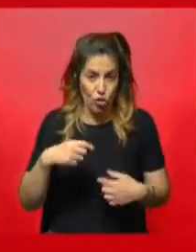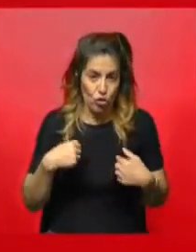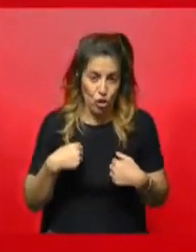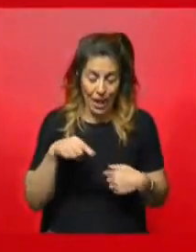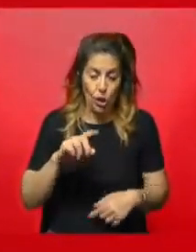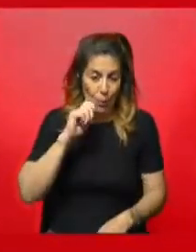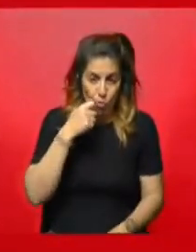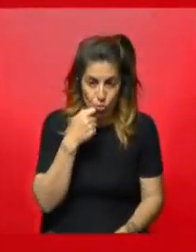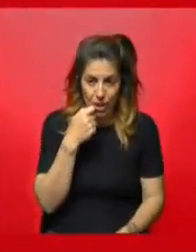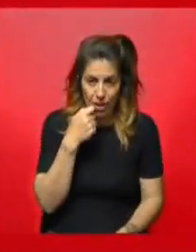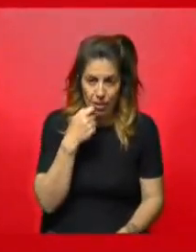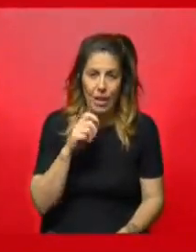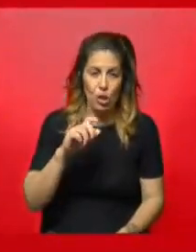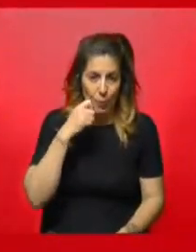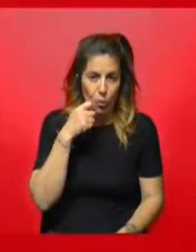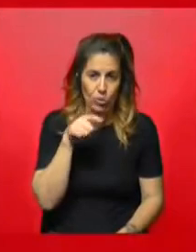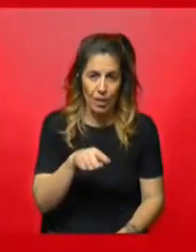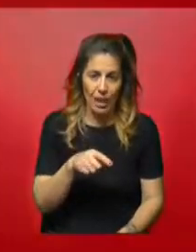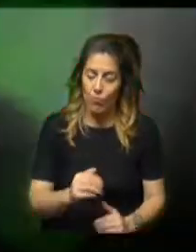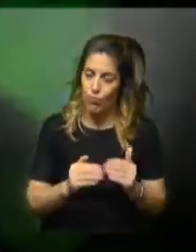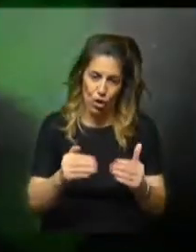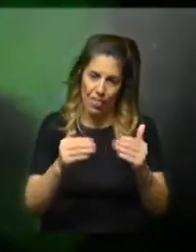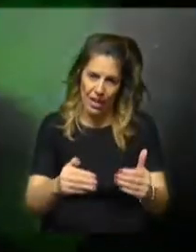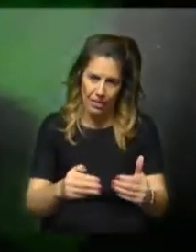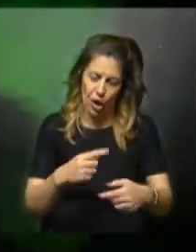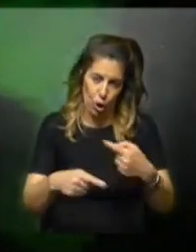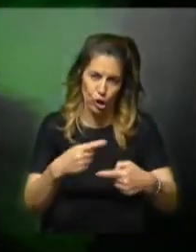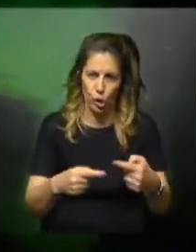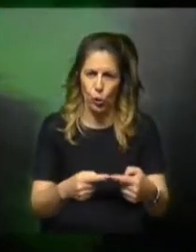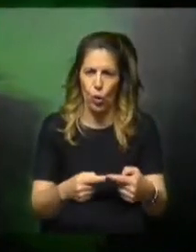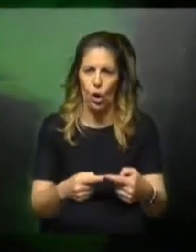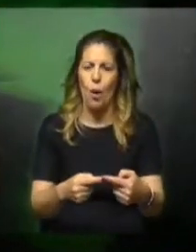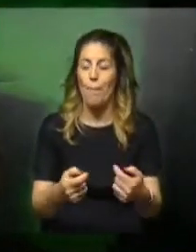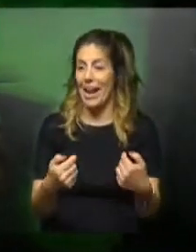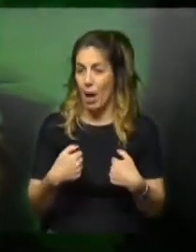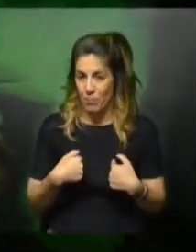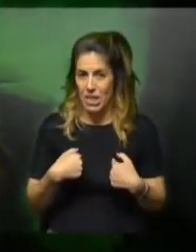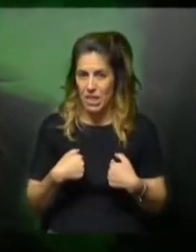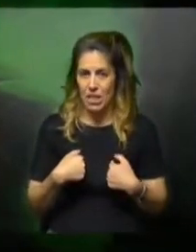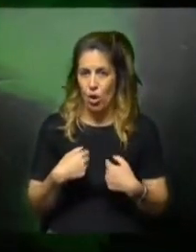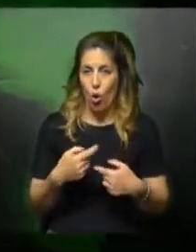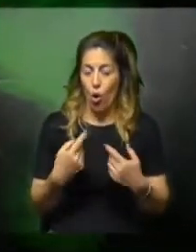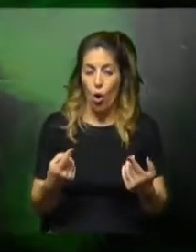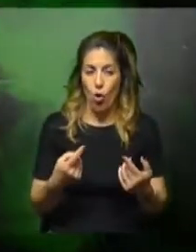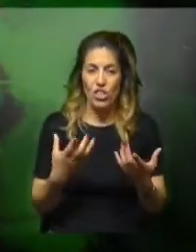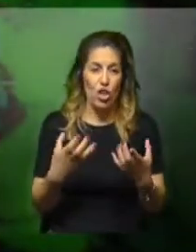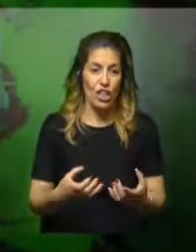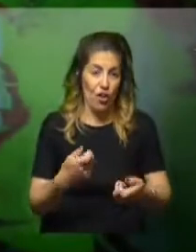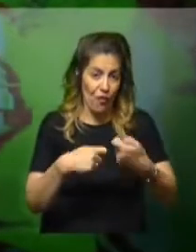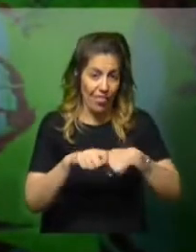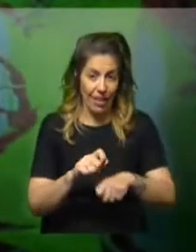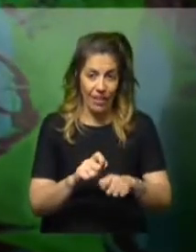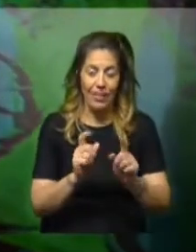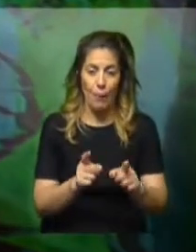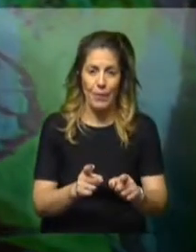Esto me gusta me gusta estar voy adelante con esto ya sea para mí o ya sea si lo Quiero vender no